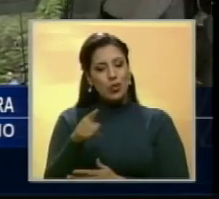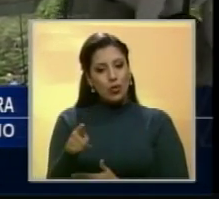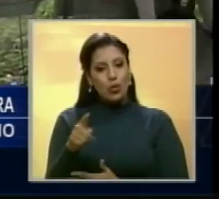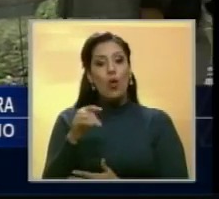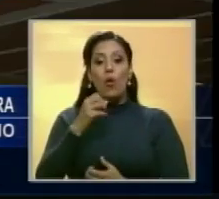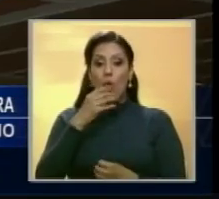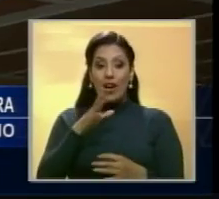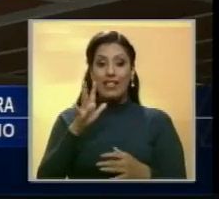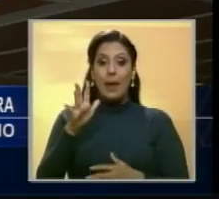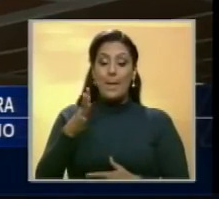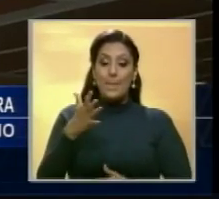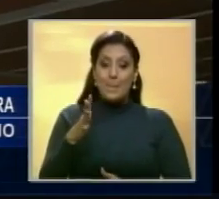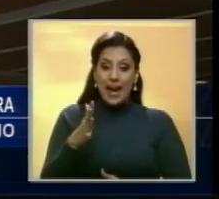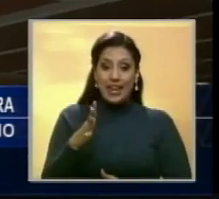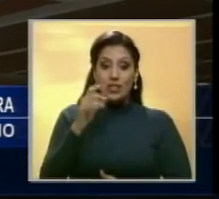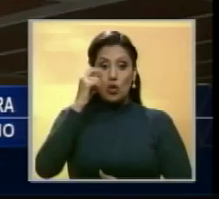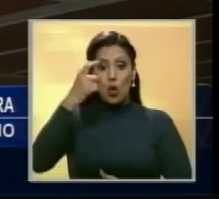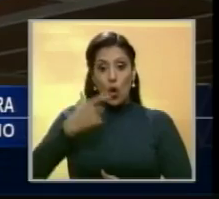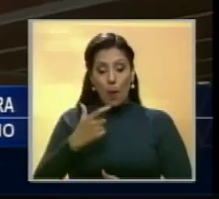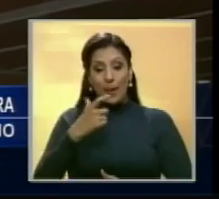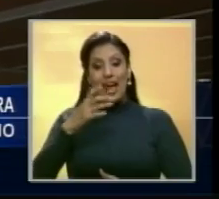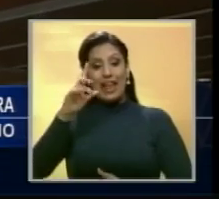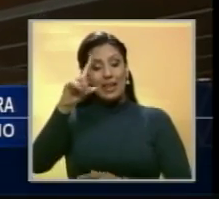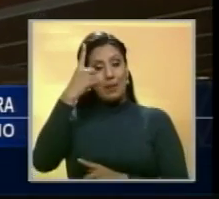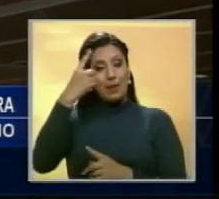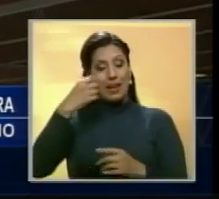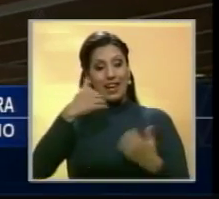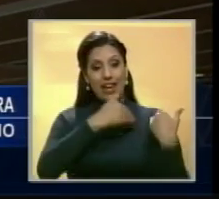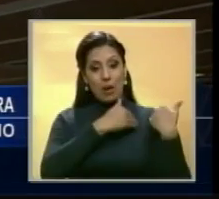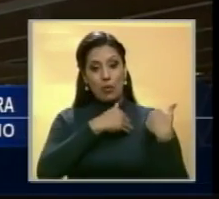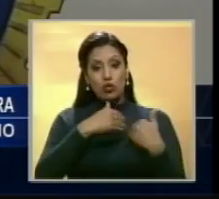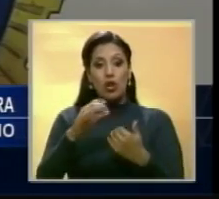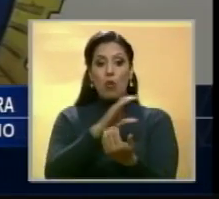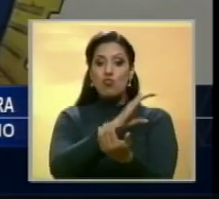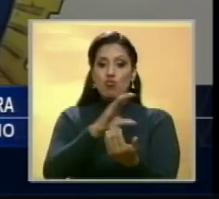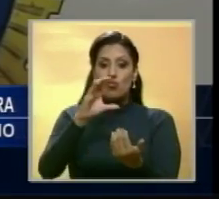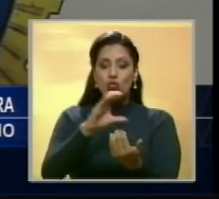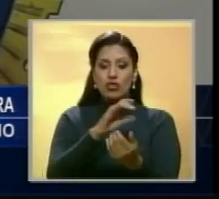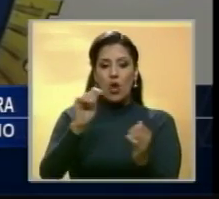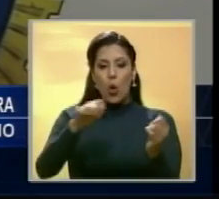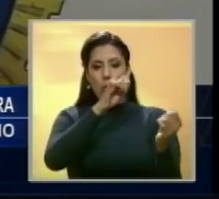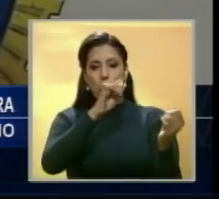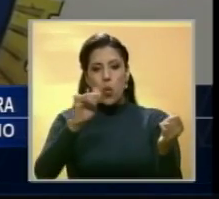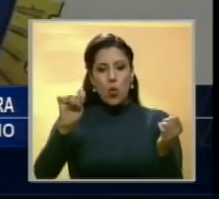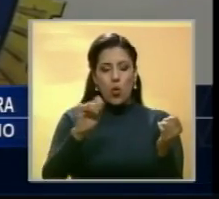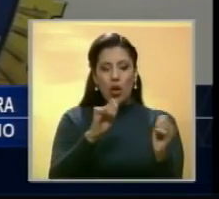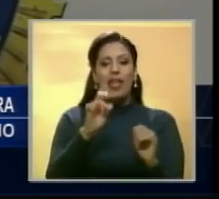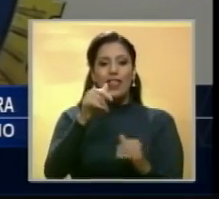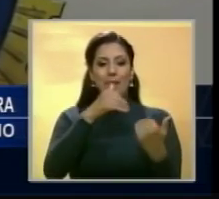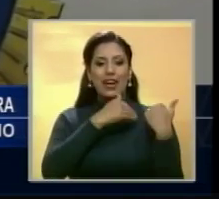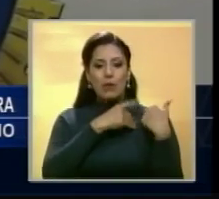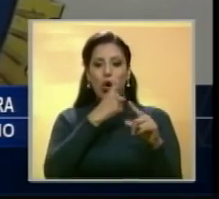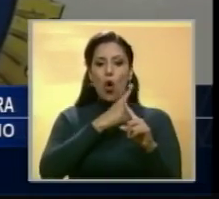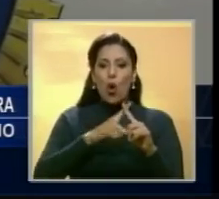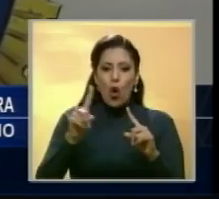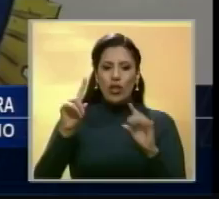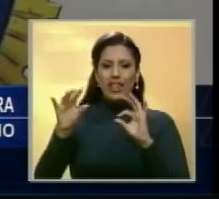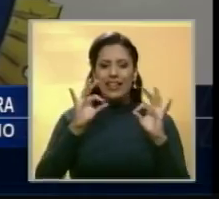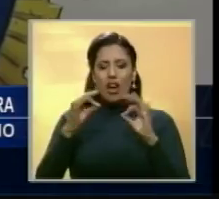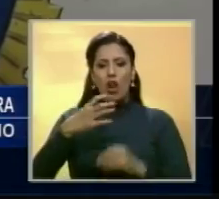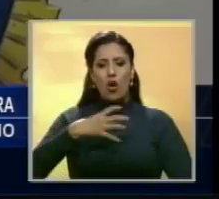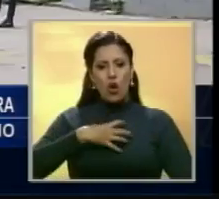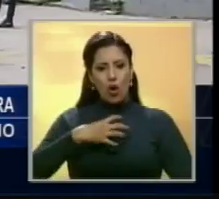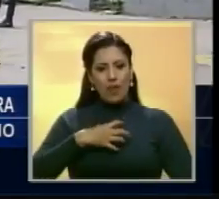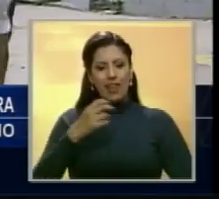Se conoció que Cabrera fue una de las principales figuras en el musical El violinista sobre el tejado y formó parte del elenco de la